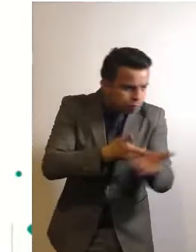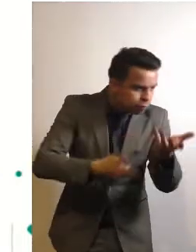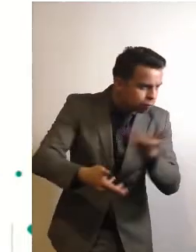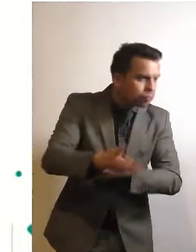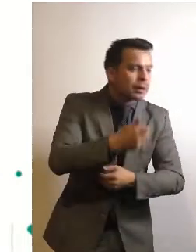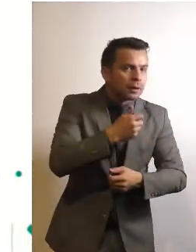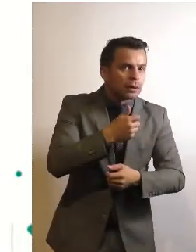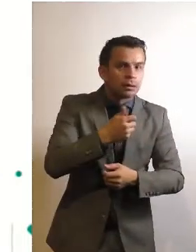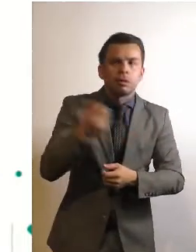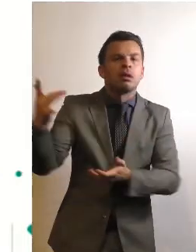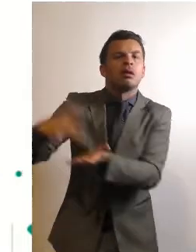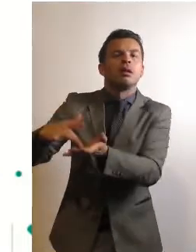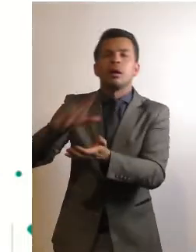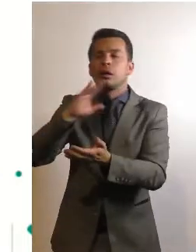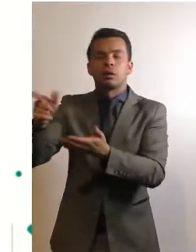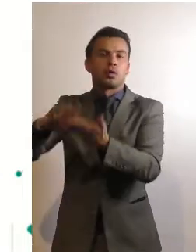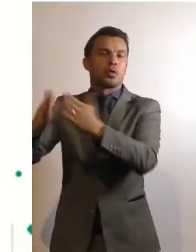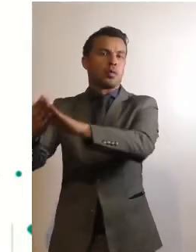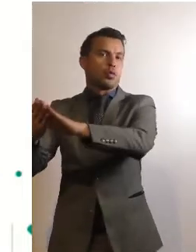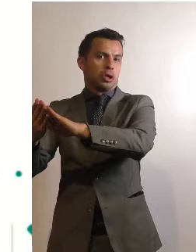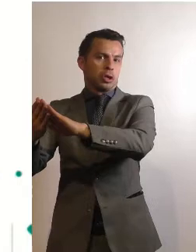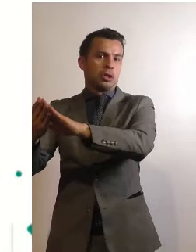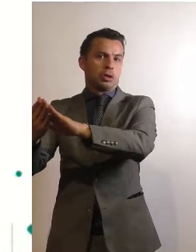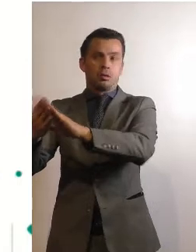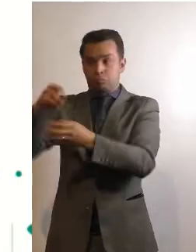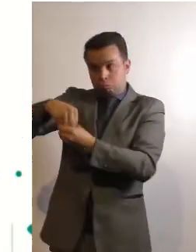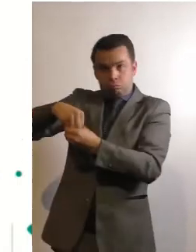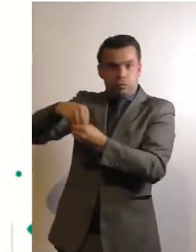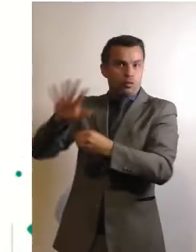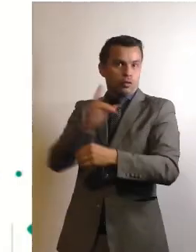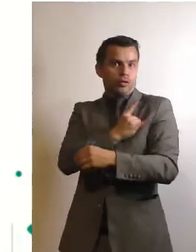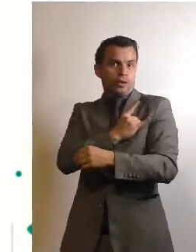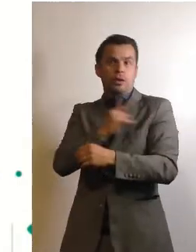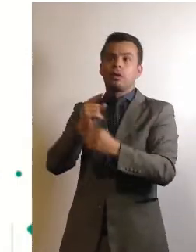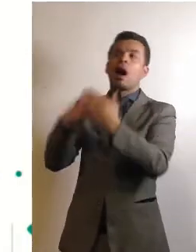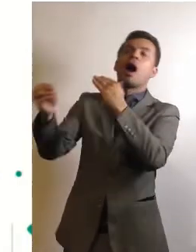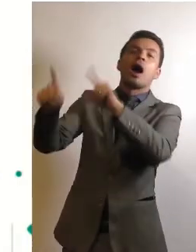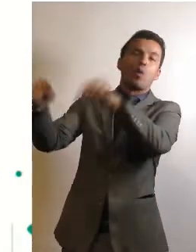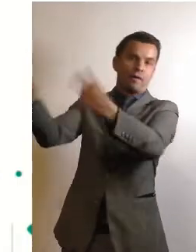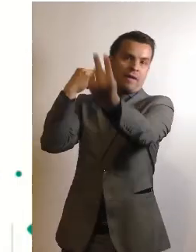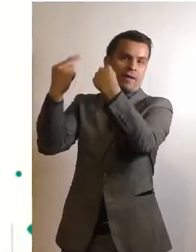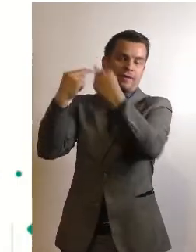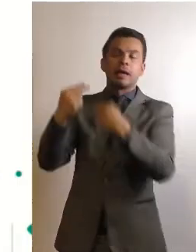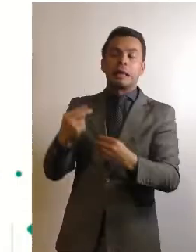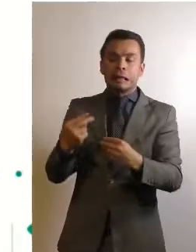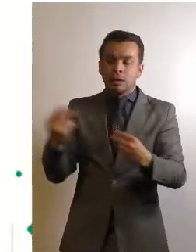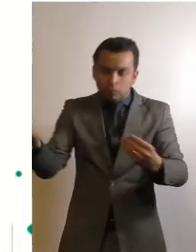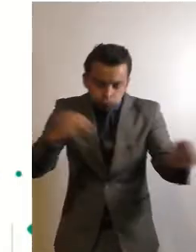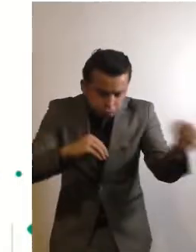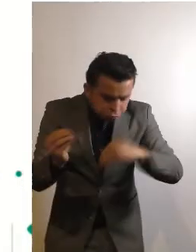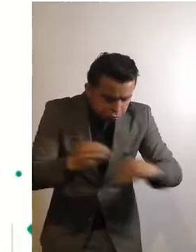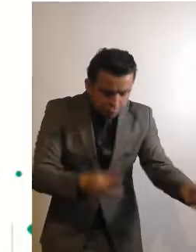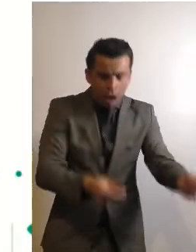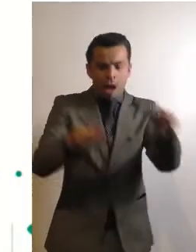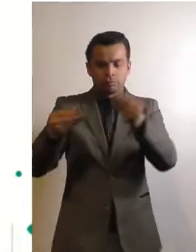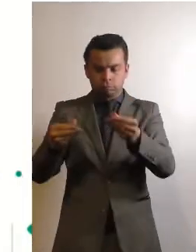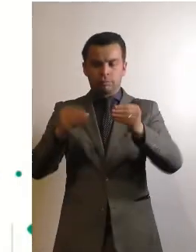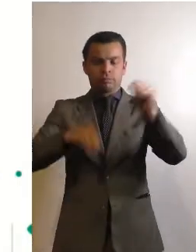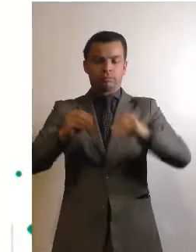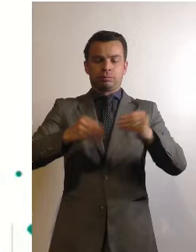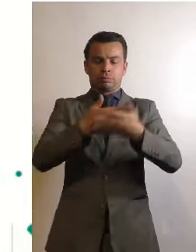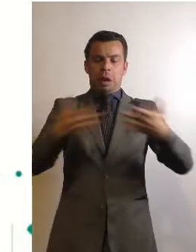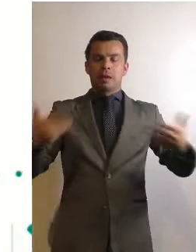comunidad universitaria participó, interna y externa. La tercera fase, en donde se estructuraron los factores de cambio y las